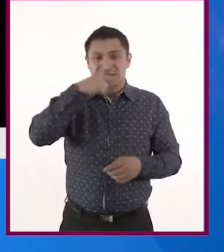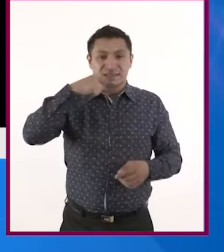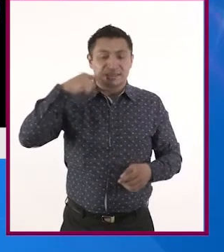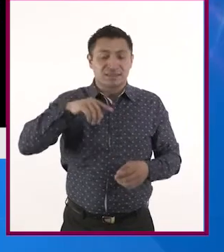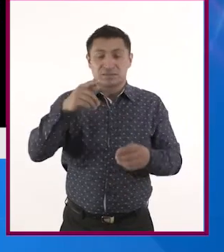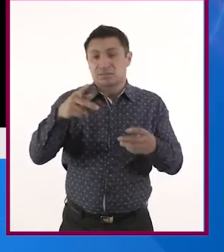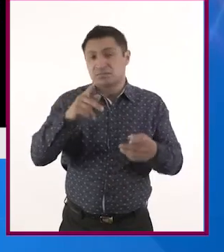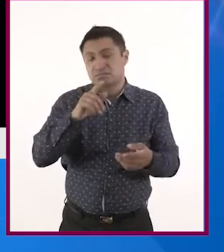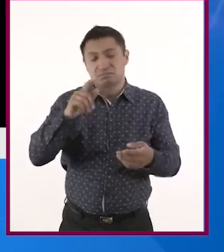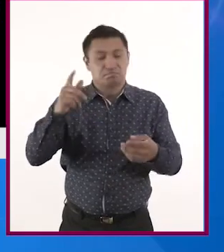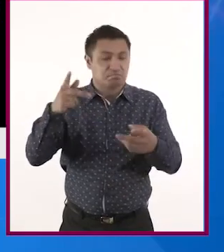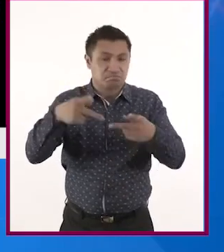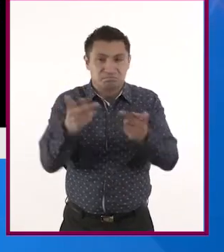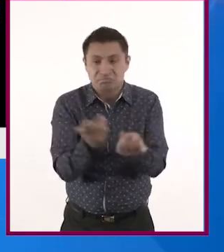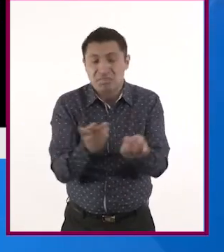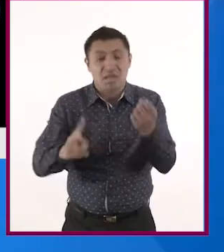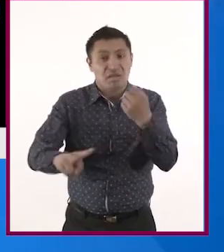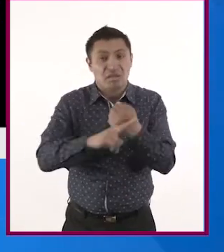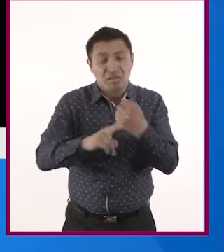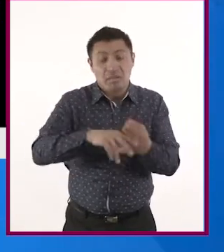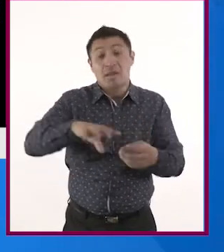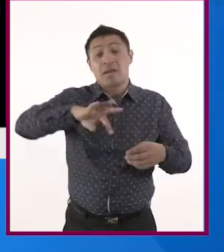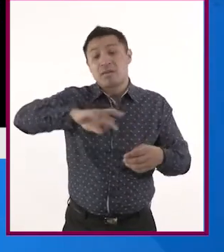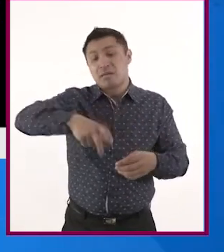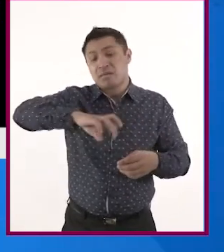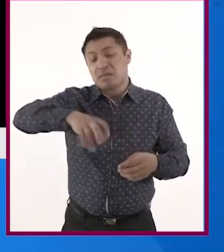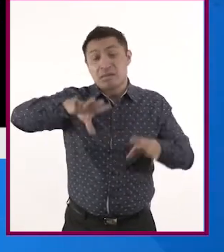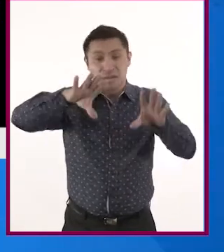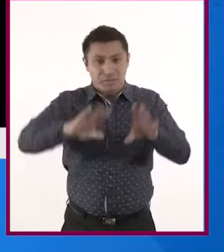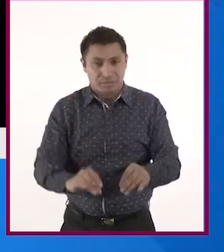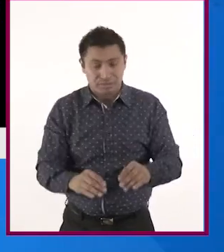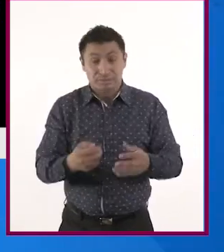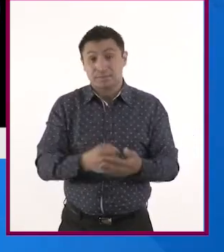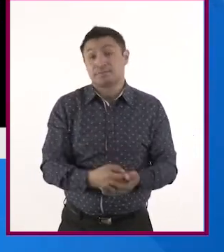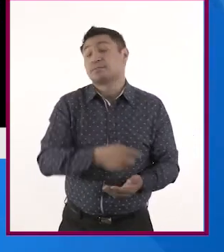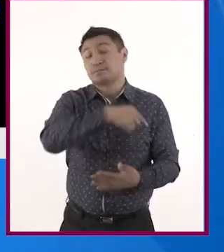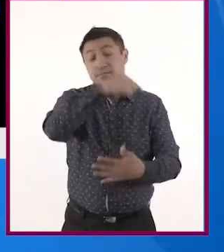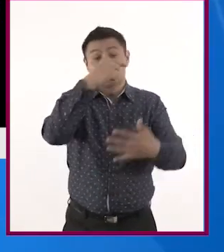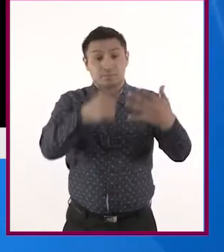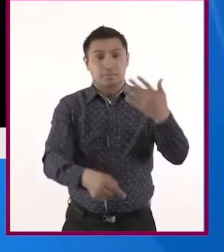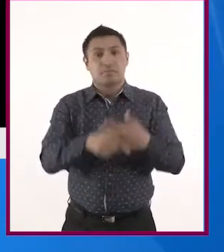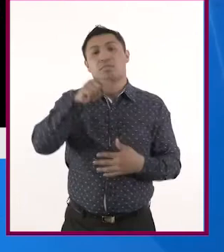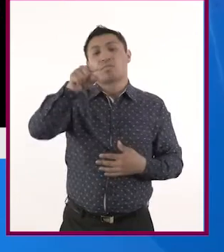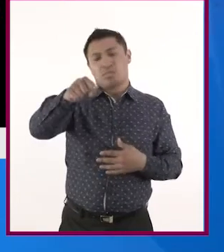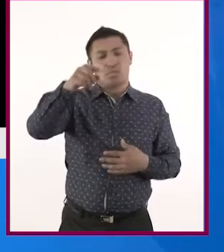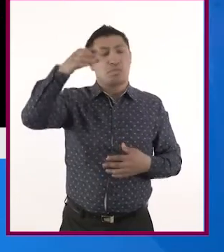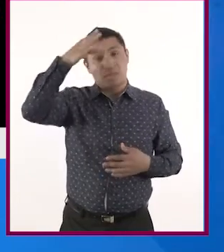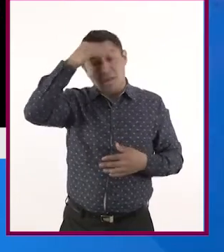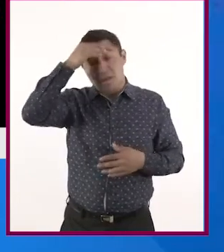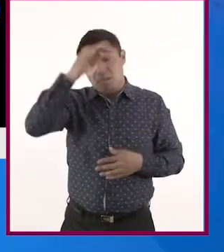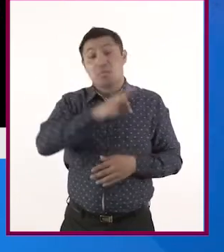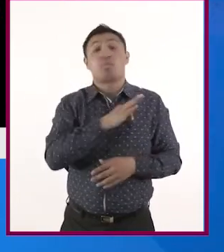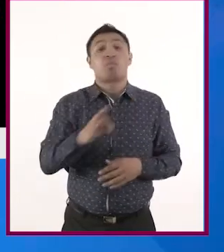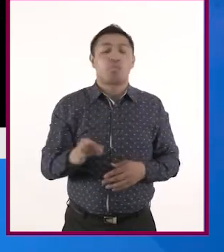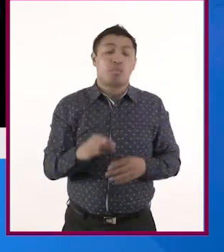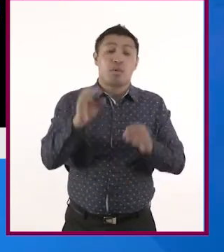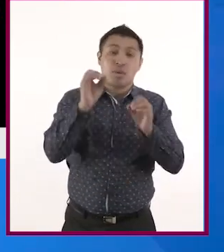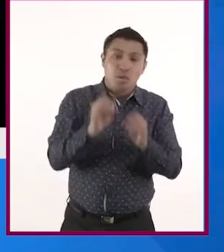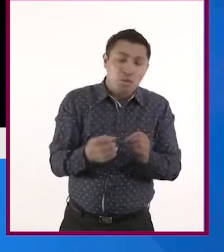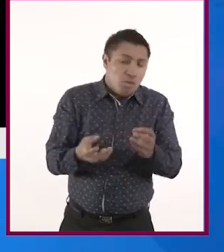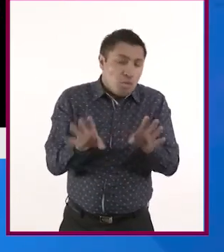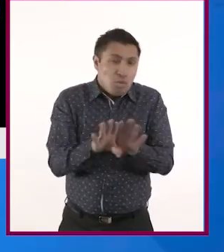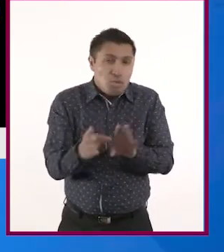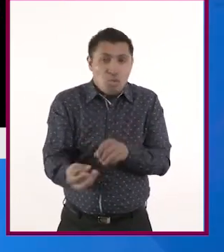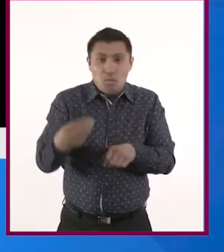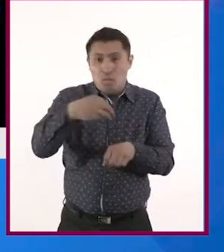trastes, ¿no? Esas prácticas. Esto puede ser hecho a través de la conciencia y medir los minutos, ¿no?, o a través de la instalación